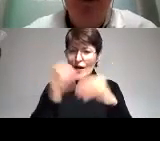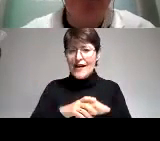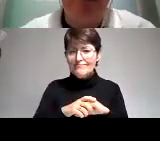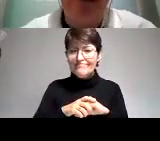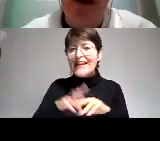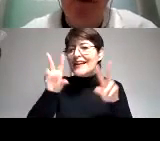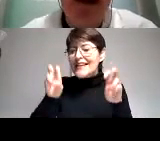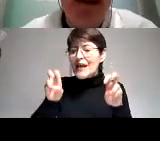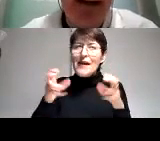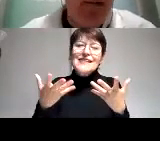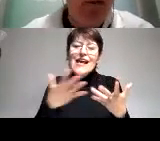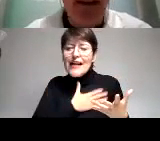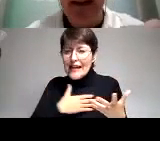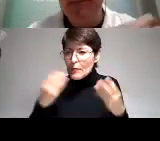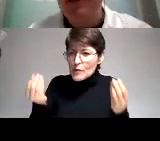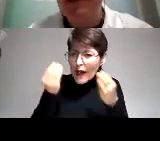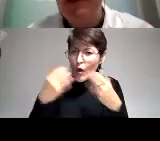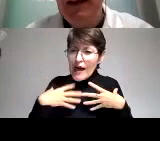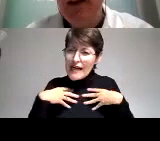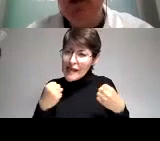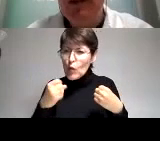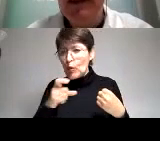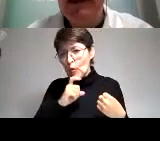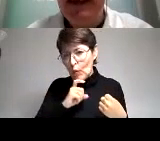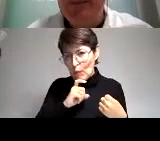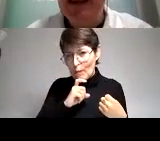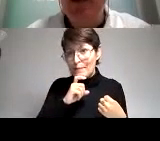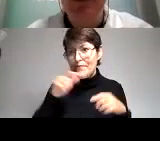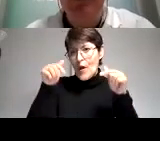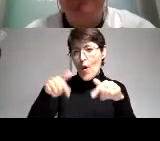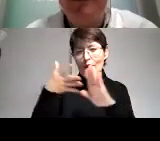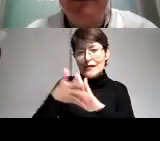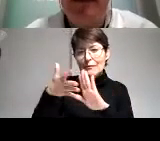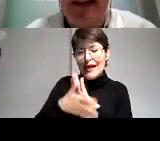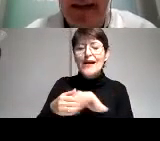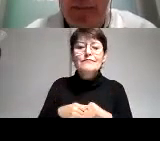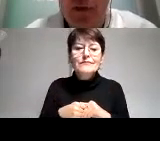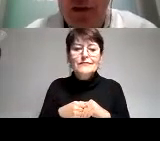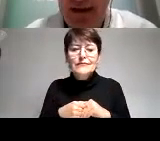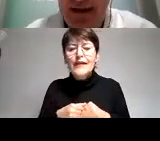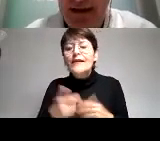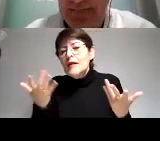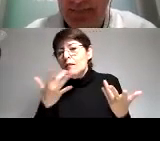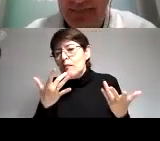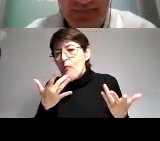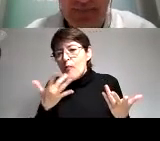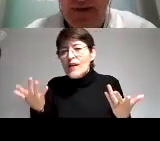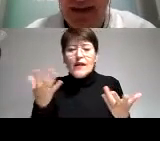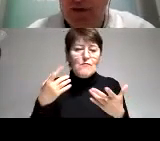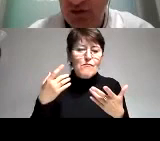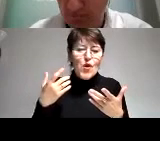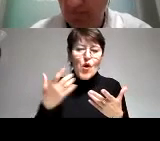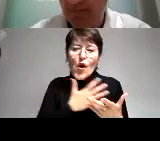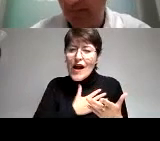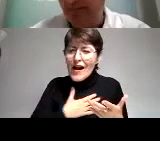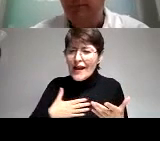que comentaba Paula. En realidad lo que vamos a repasar son aspectos que si queremos